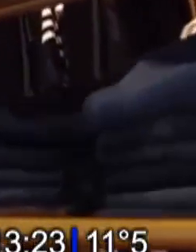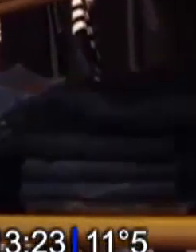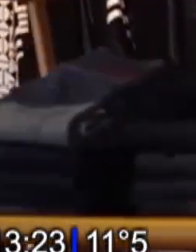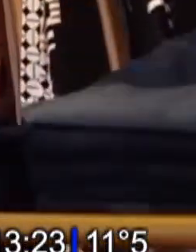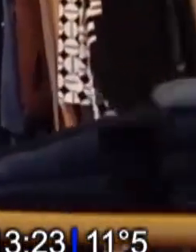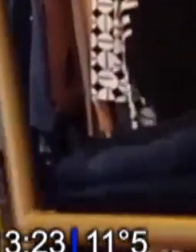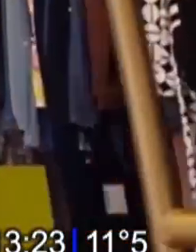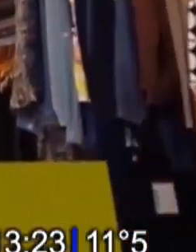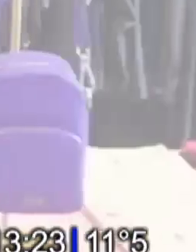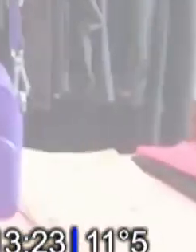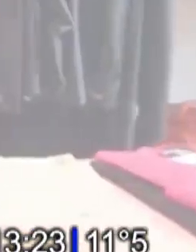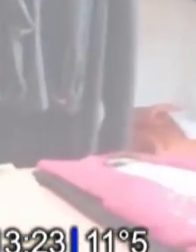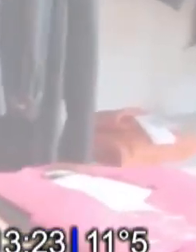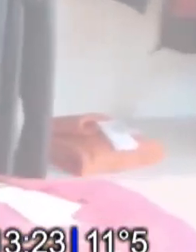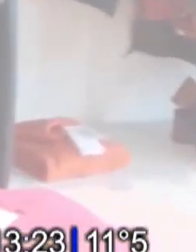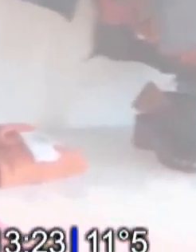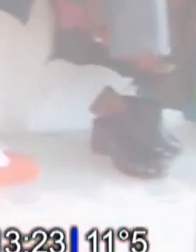verano 2024.